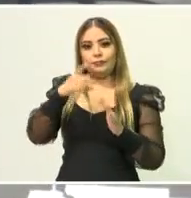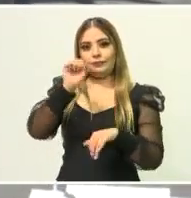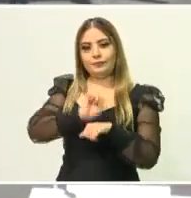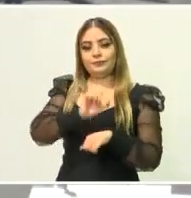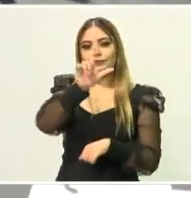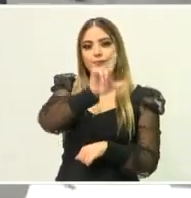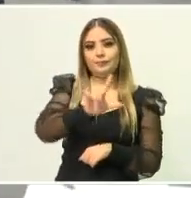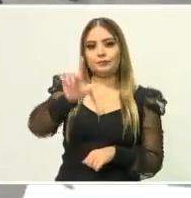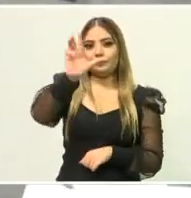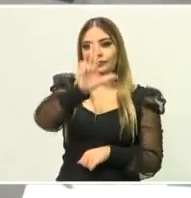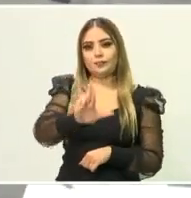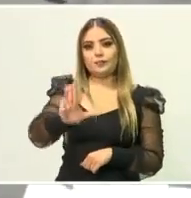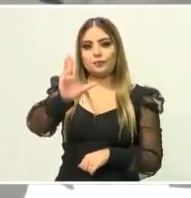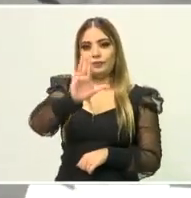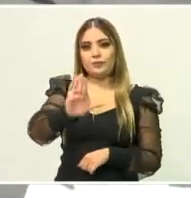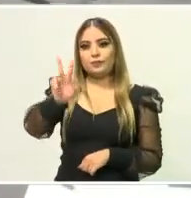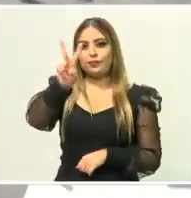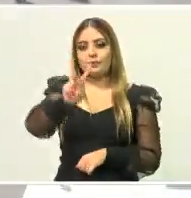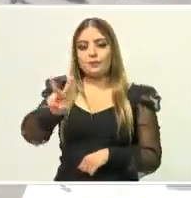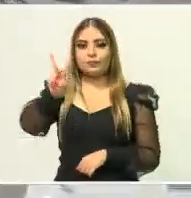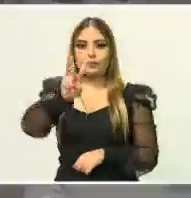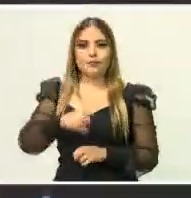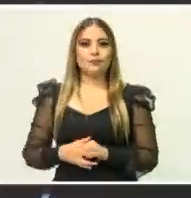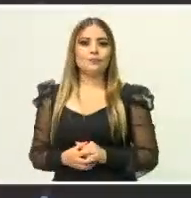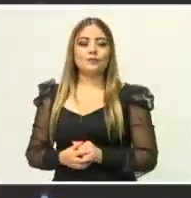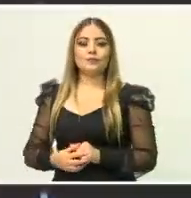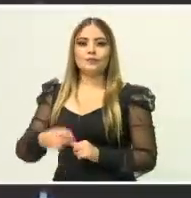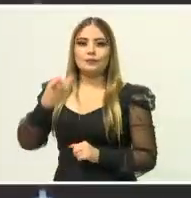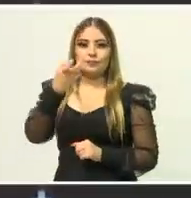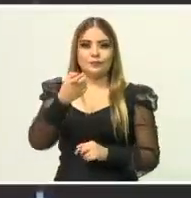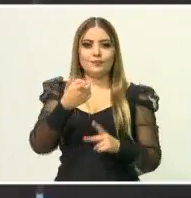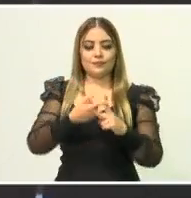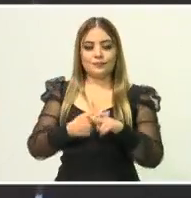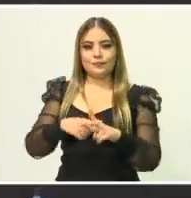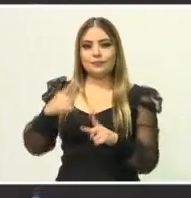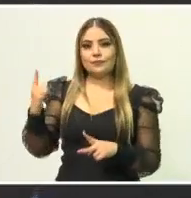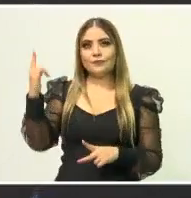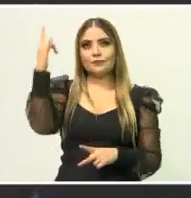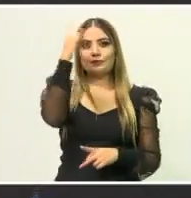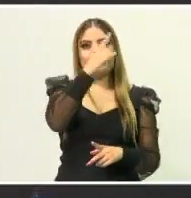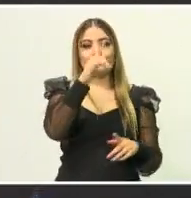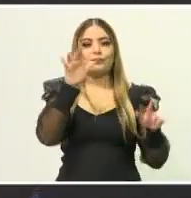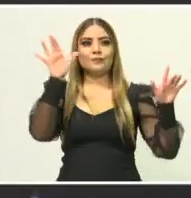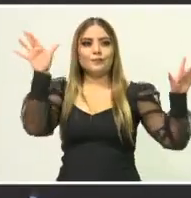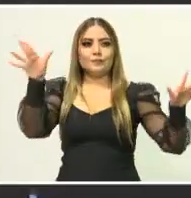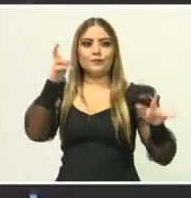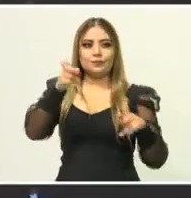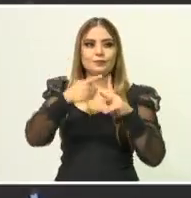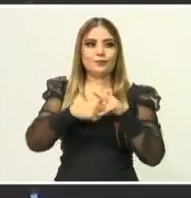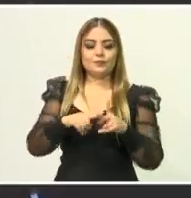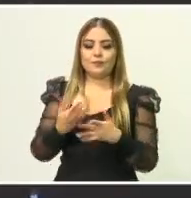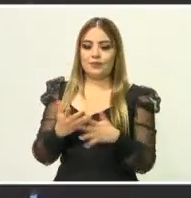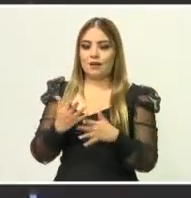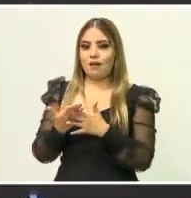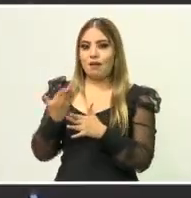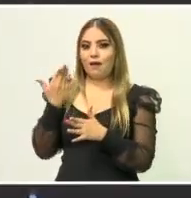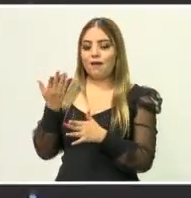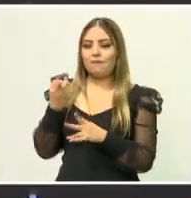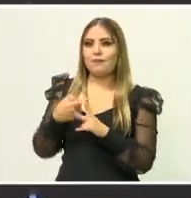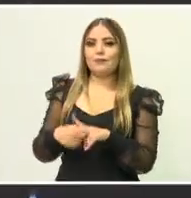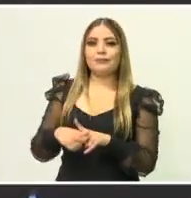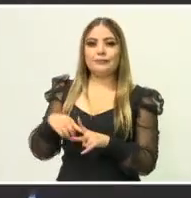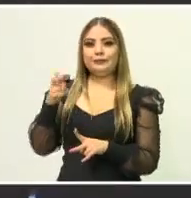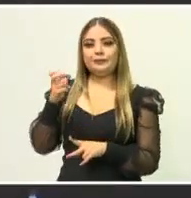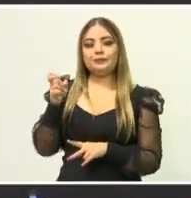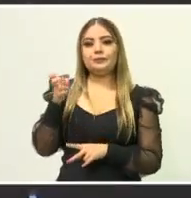lunes miércoles y viernes sí estamos hoy haciendo el vuelo inaugural aunque ya tiene dos semanas operando empezó el 10 de julio la operación de Bajío a